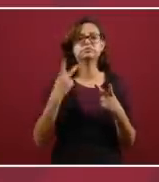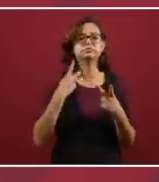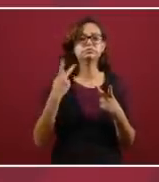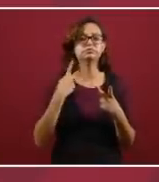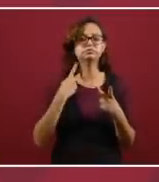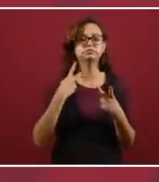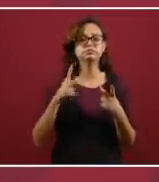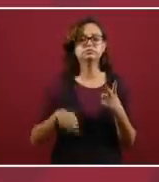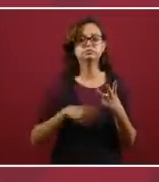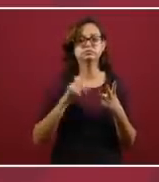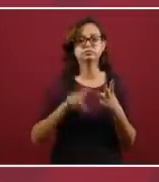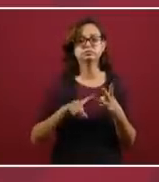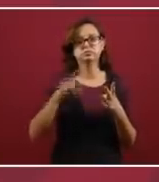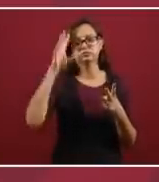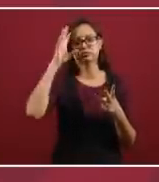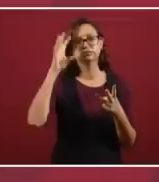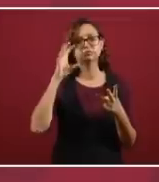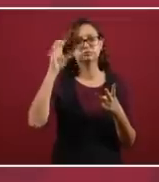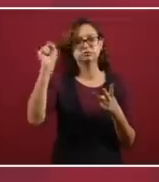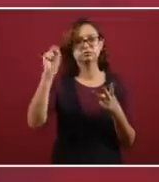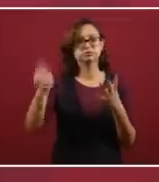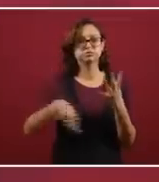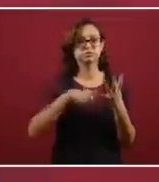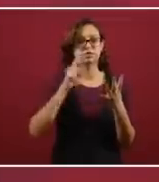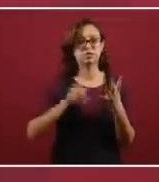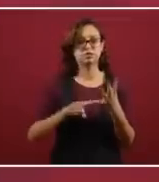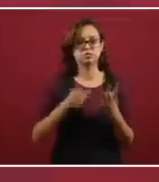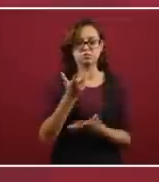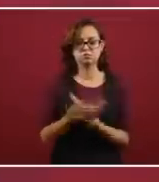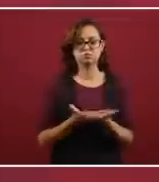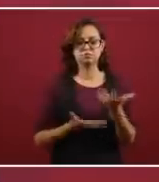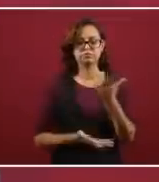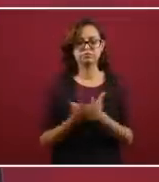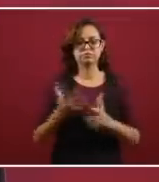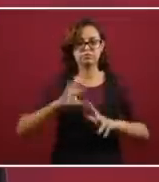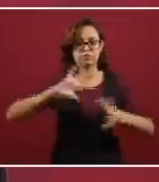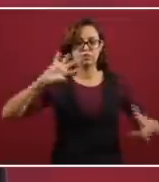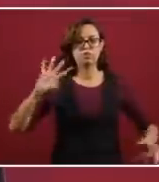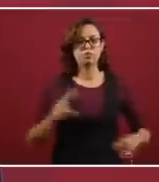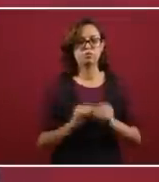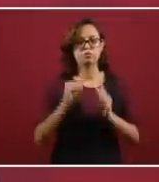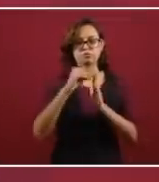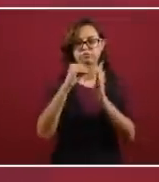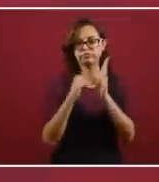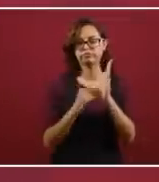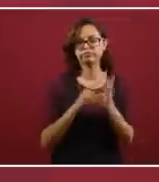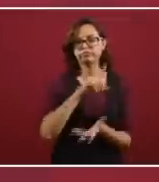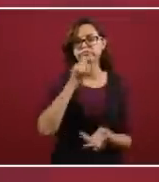político, conceptual de nuestras acciones de gobierno.